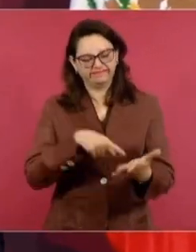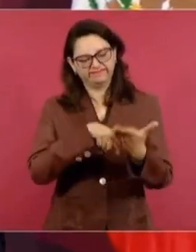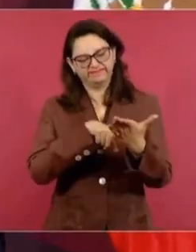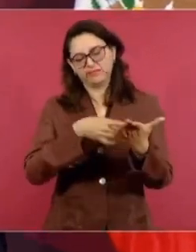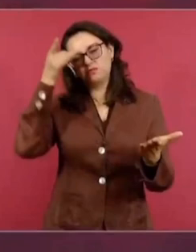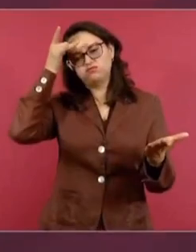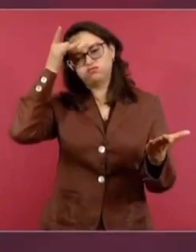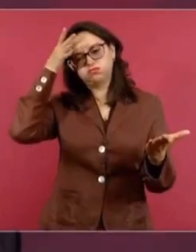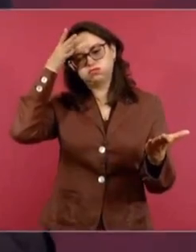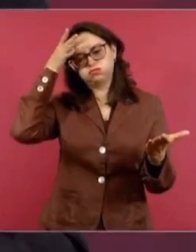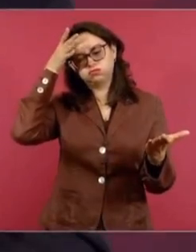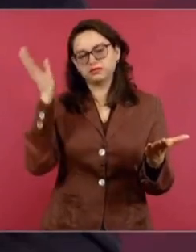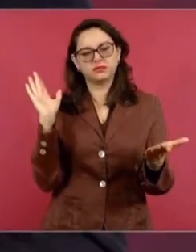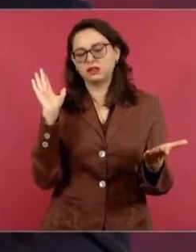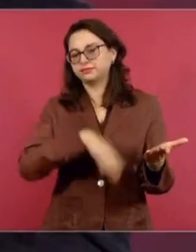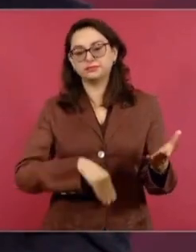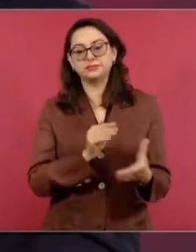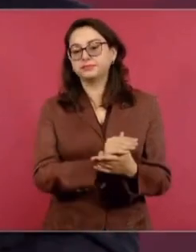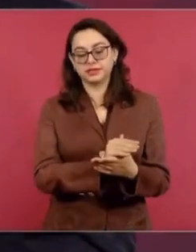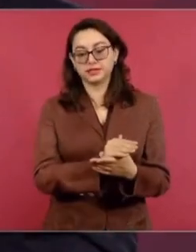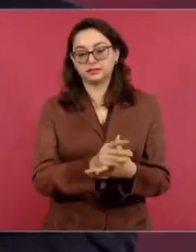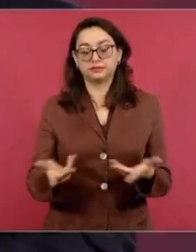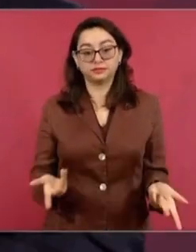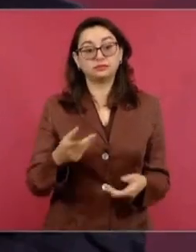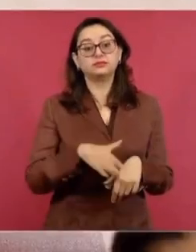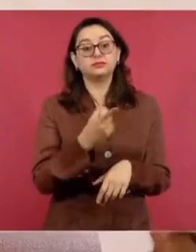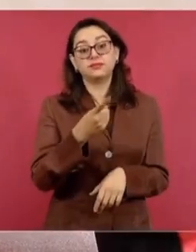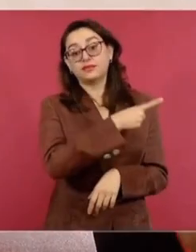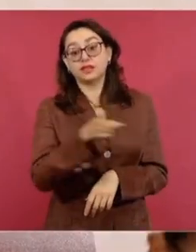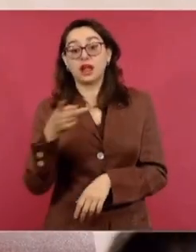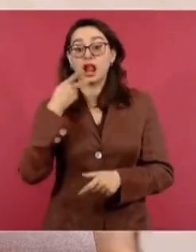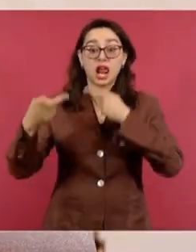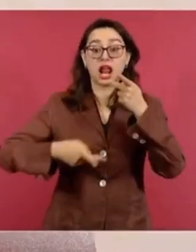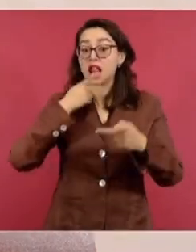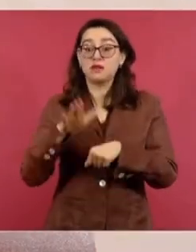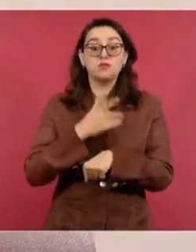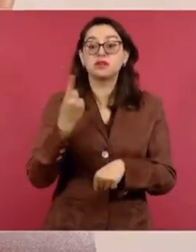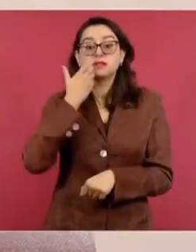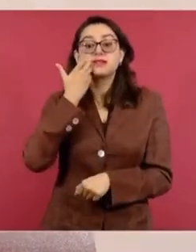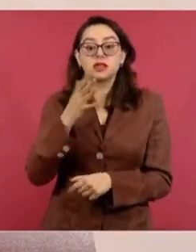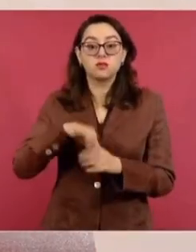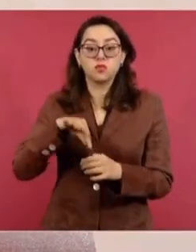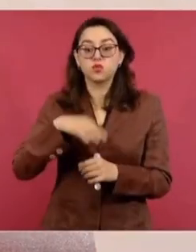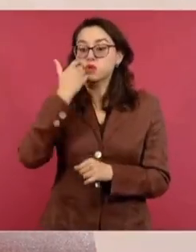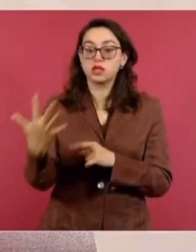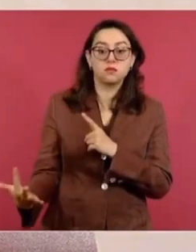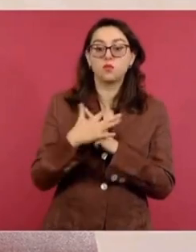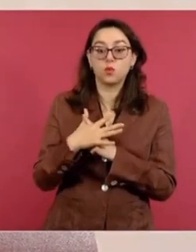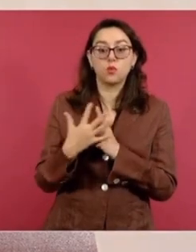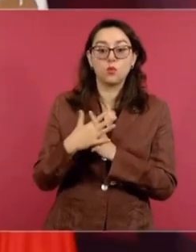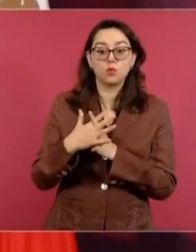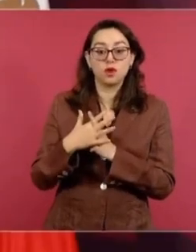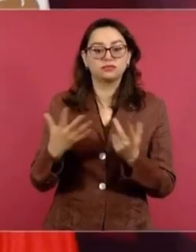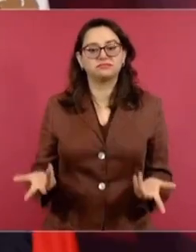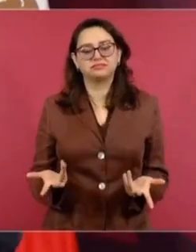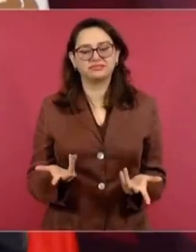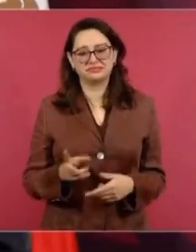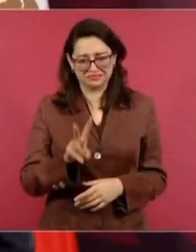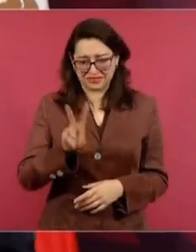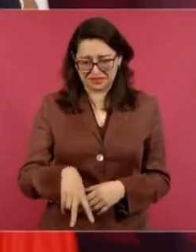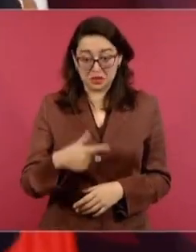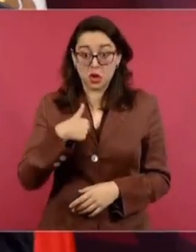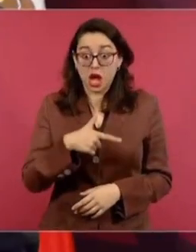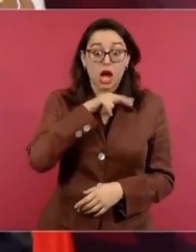de los aspirantes a obtener votos o cargos, pues no progresen. Y la verdad no preocuparnos